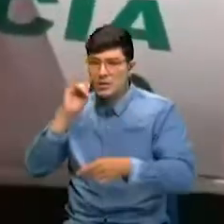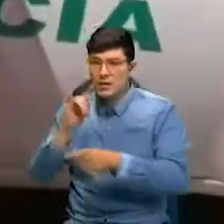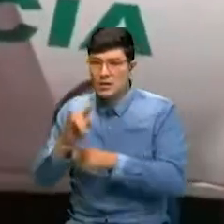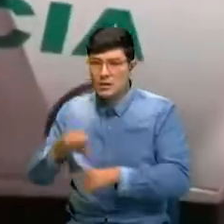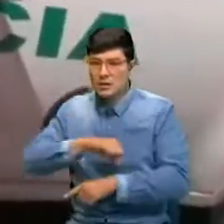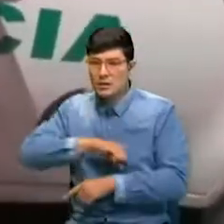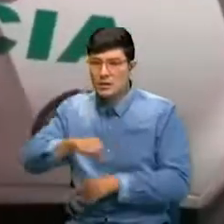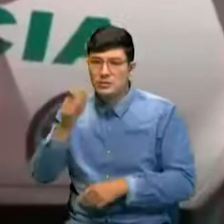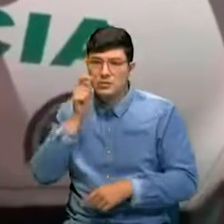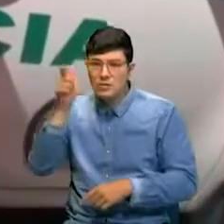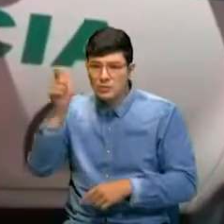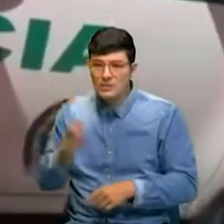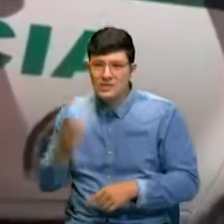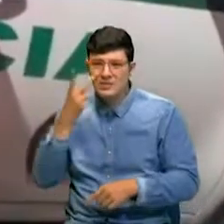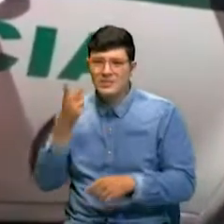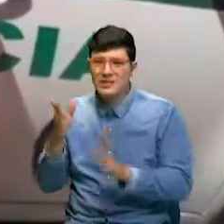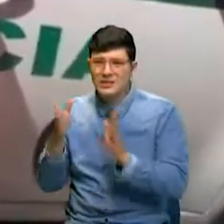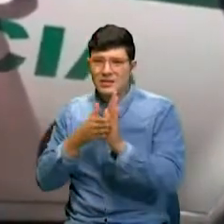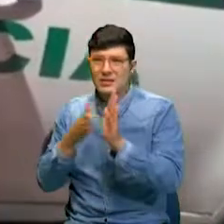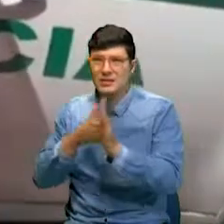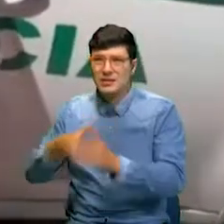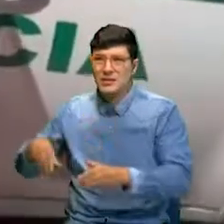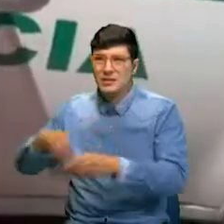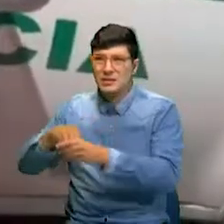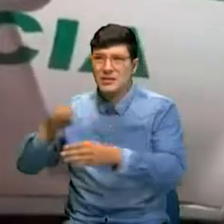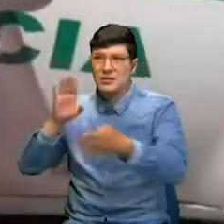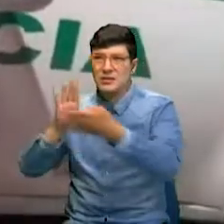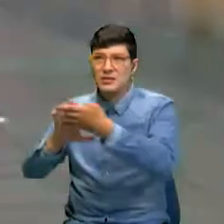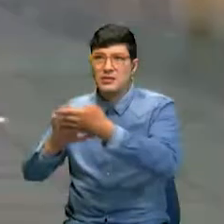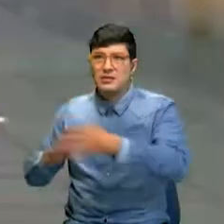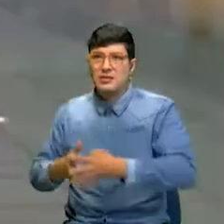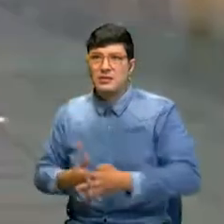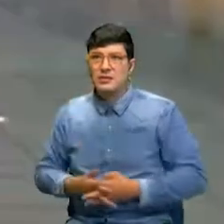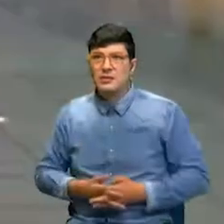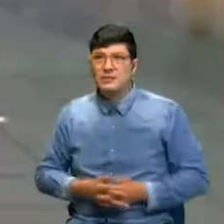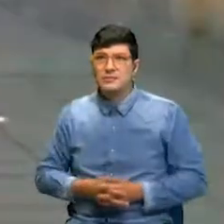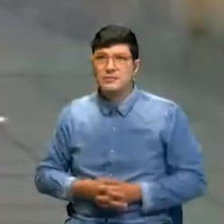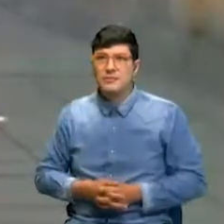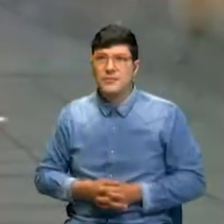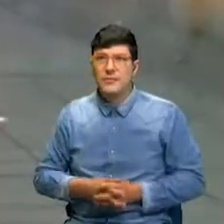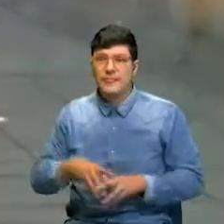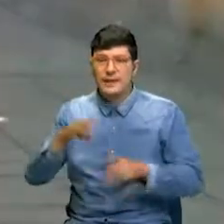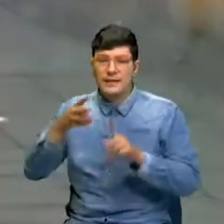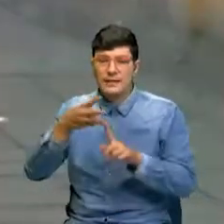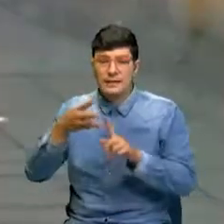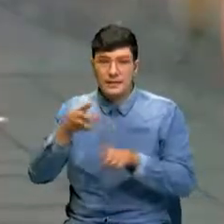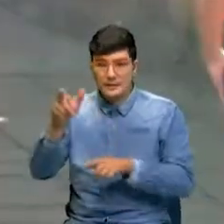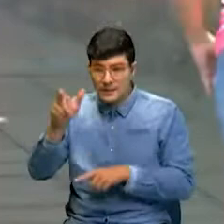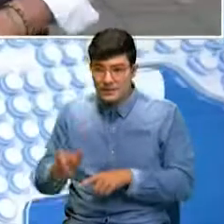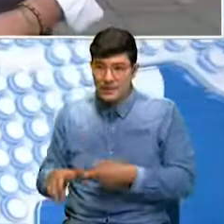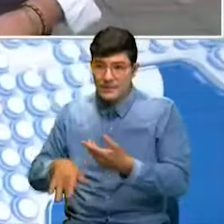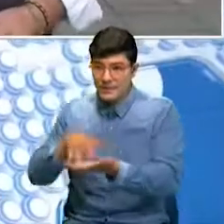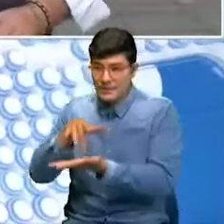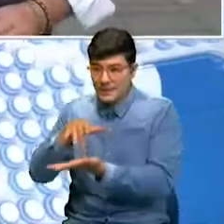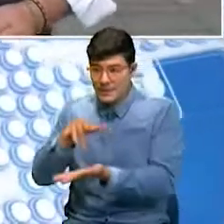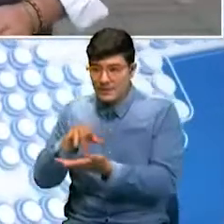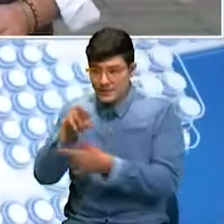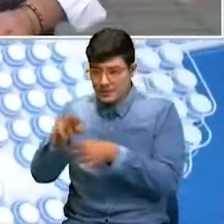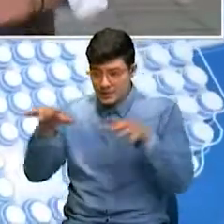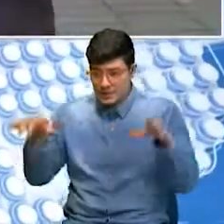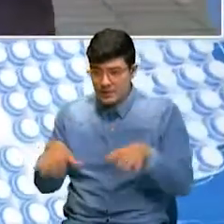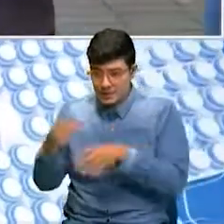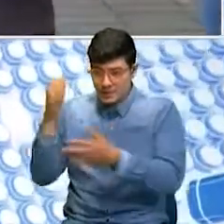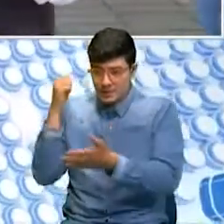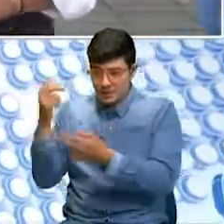les impusiera medidas de aseguramiento intramural una tercera persona que también habría participado de este